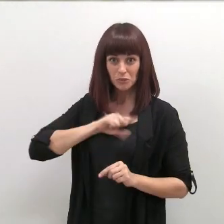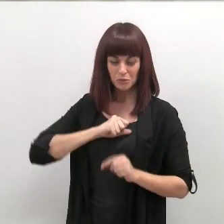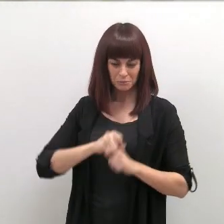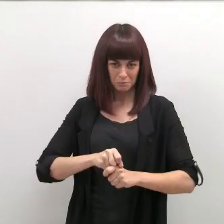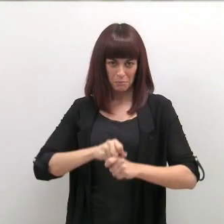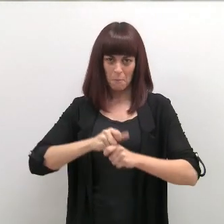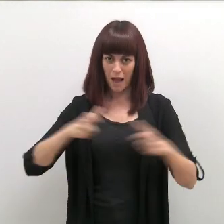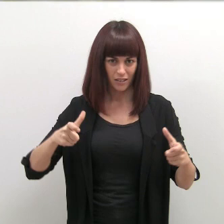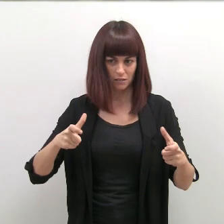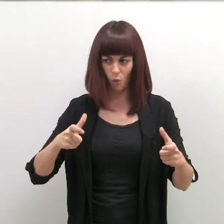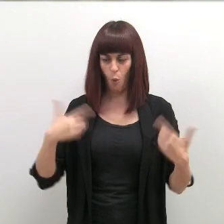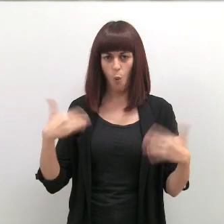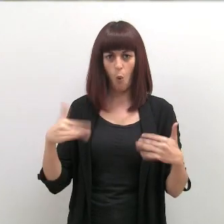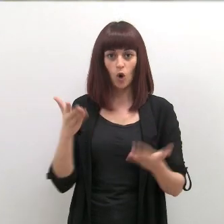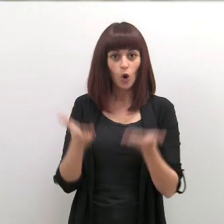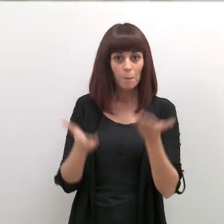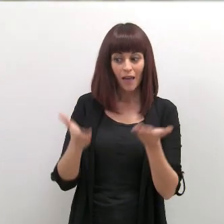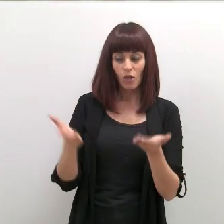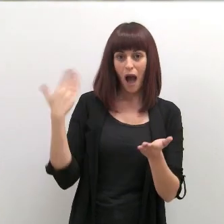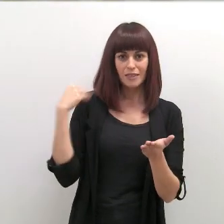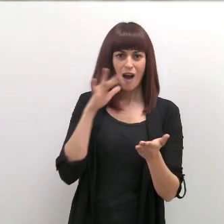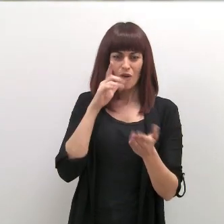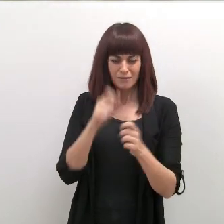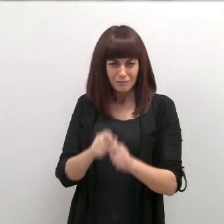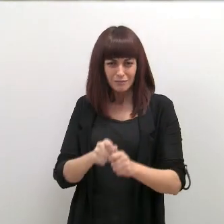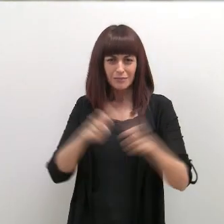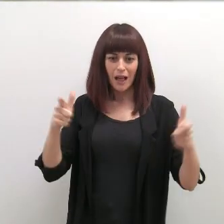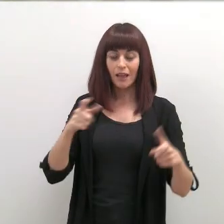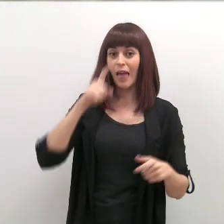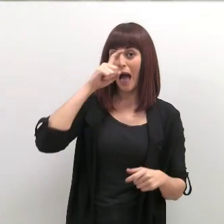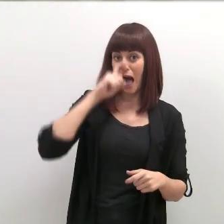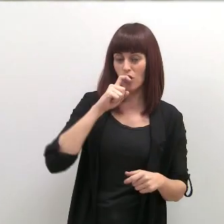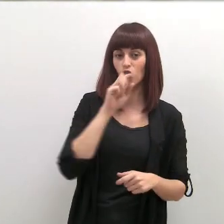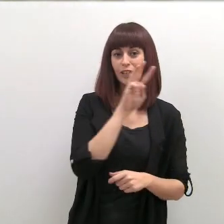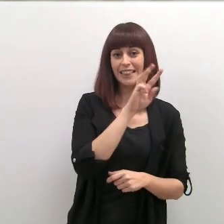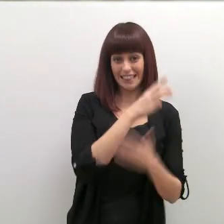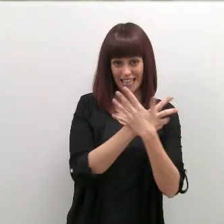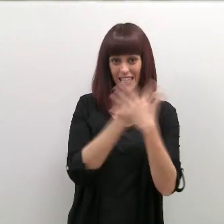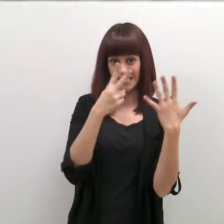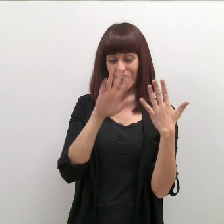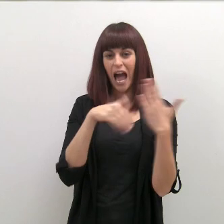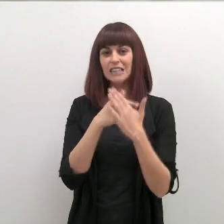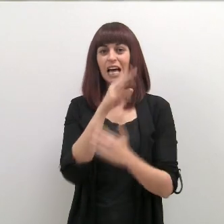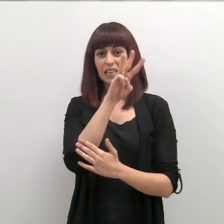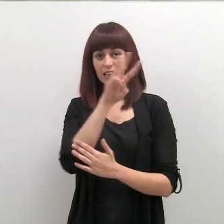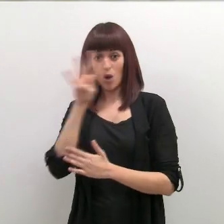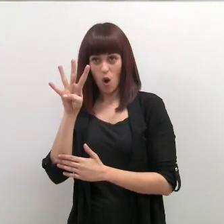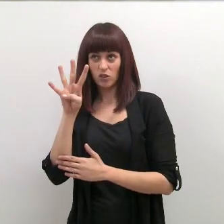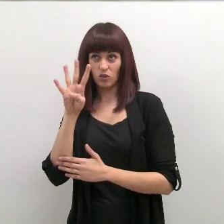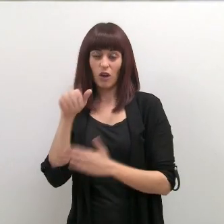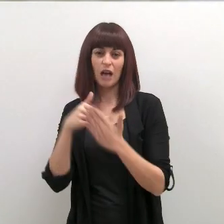mayor crecimiento y con diferencia se ha producido en los grupos de edades de entre 17 a 34 y 40 años, hasta los 40